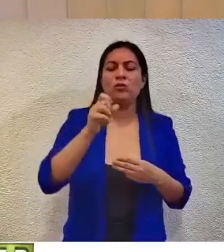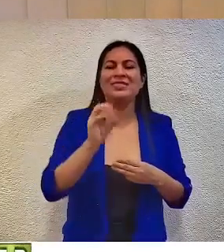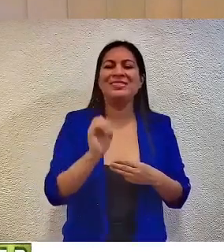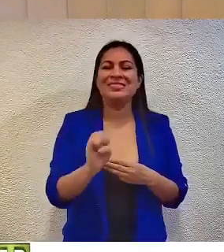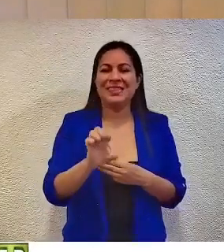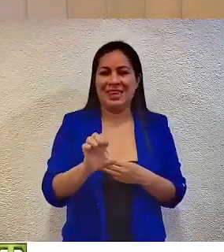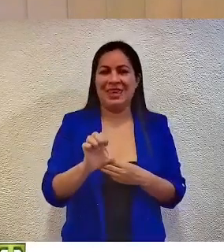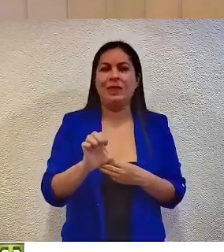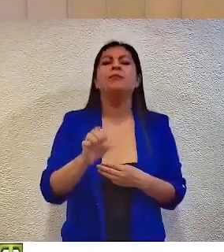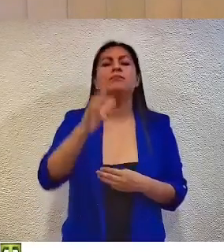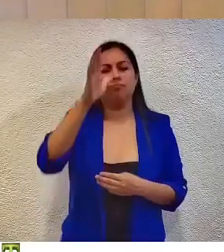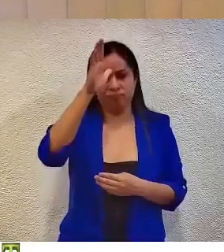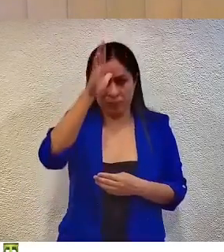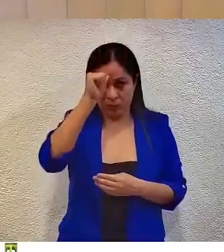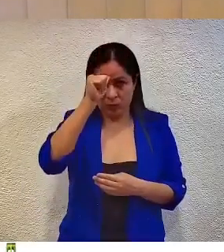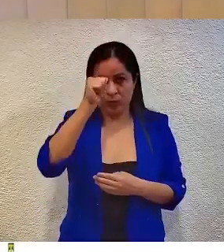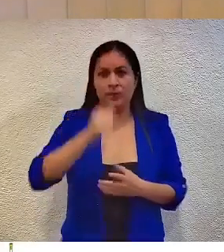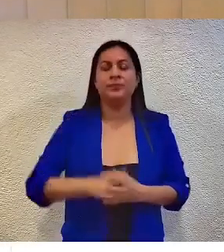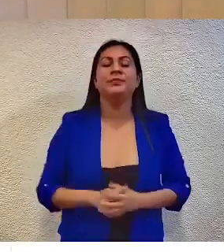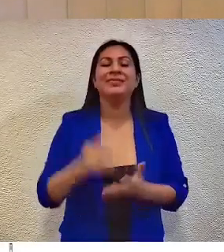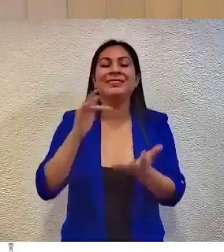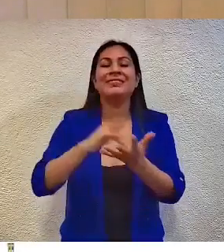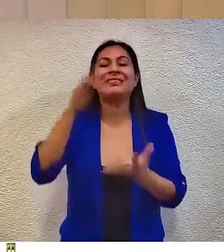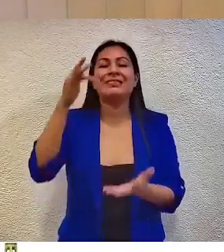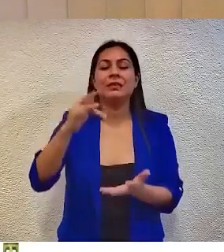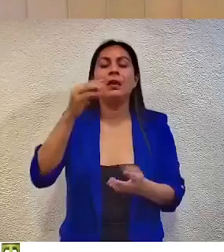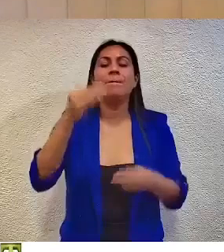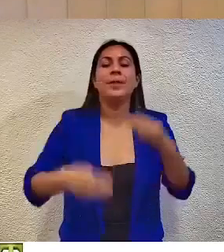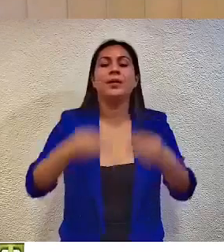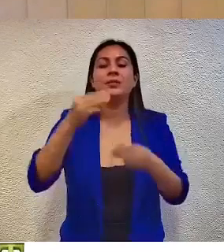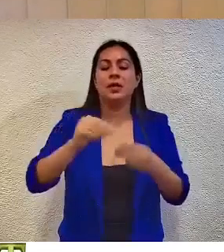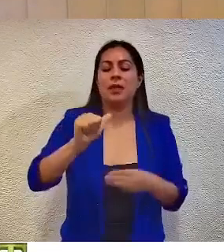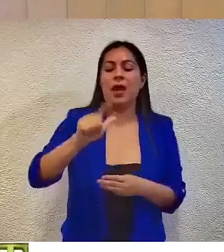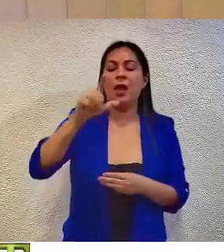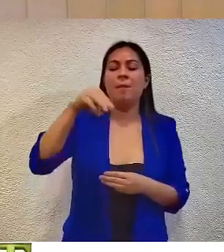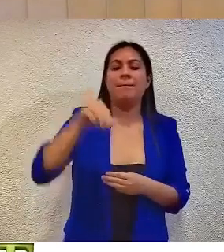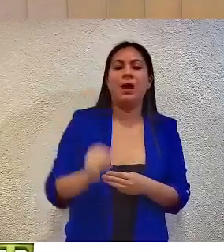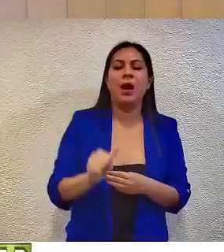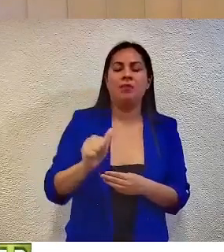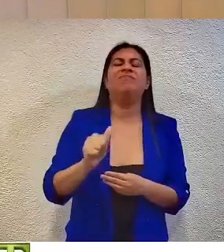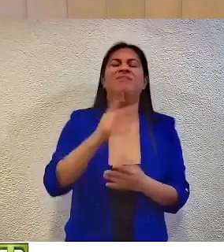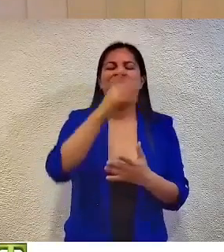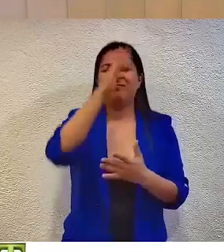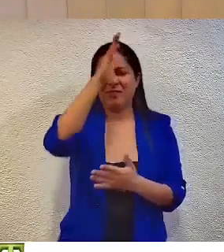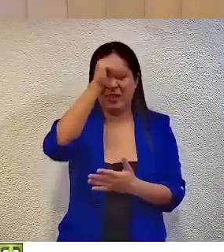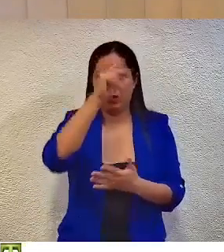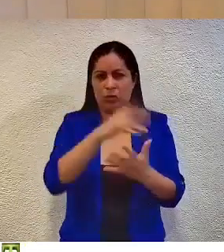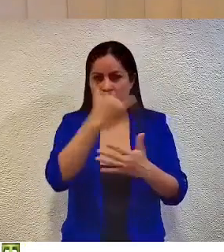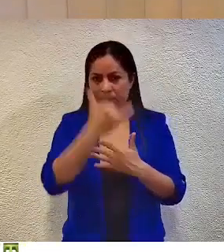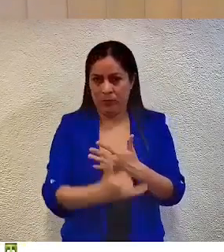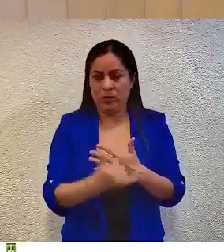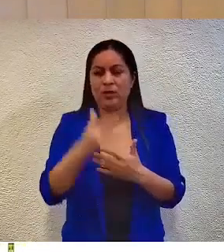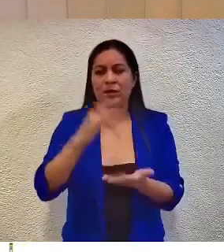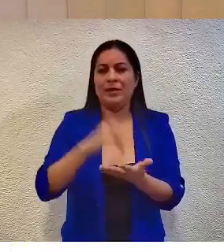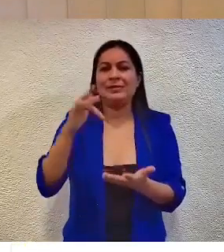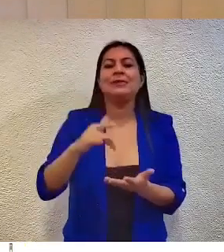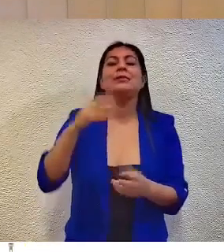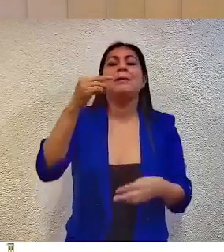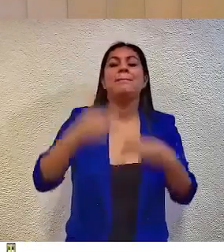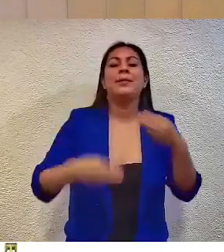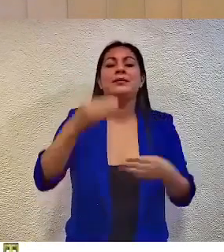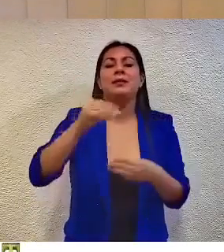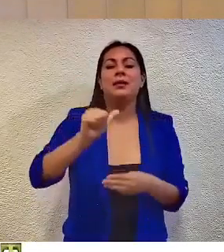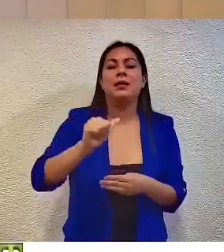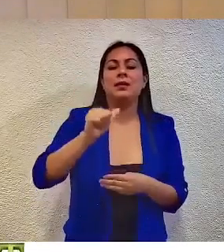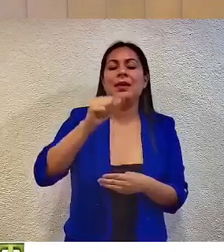Salgado. Con la propuesta. Gracias, magistrado. Magistrada Almadelia Eugenio Alcaraz. Con el proyecto. Gracias, magistrada. Magistrada La Rosa